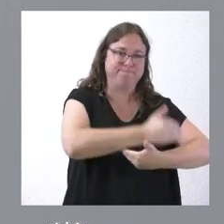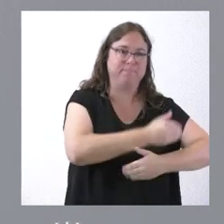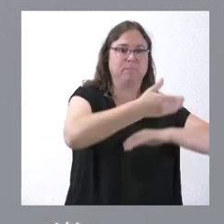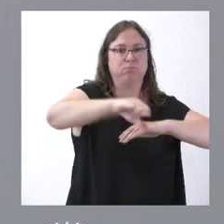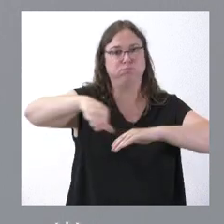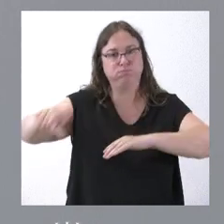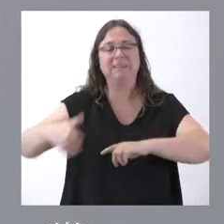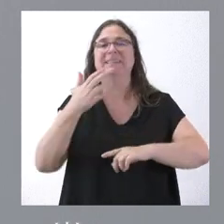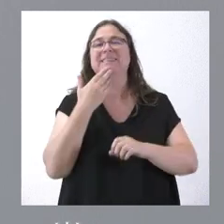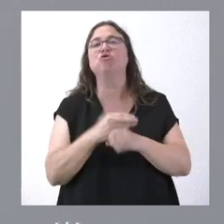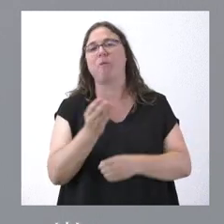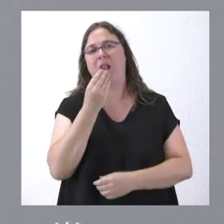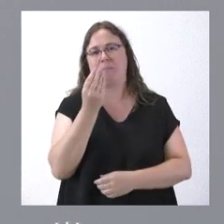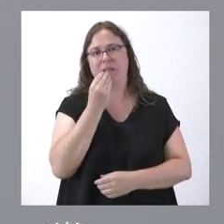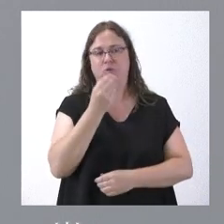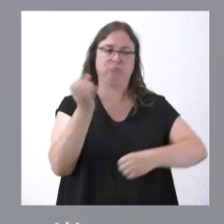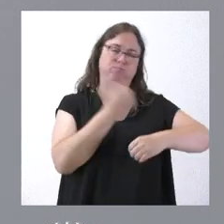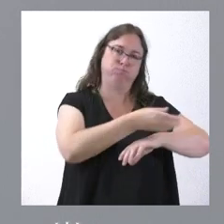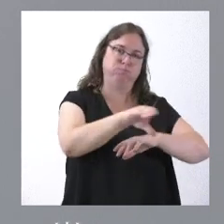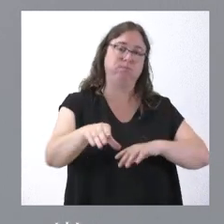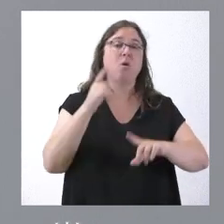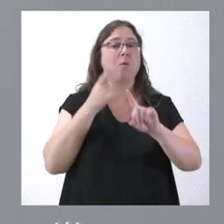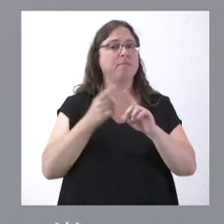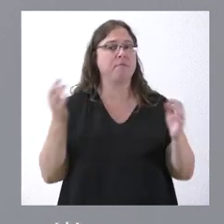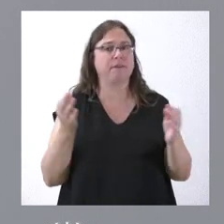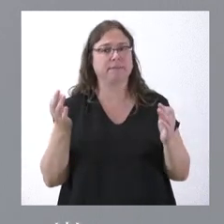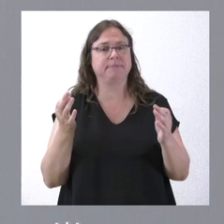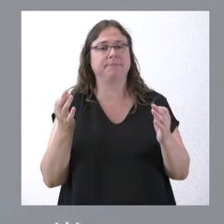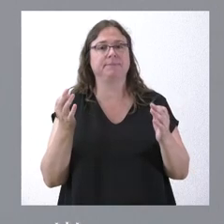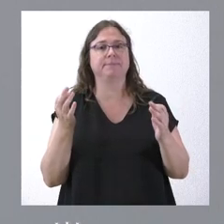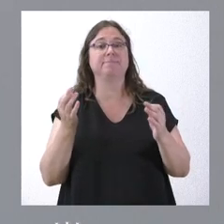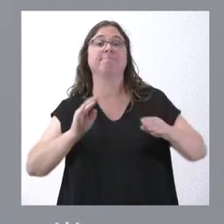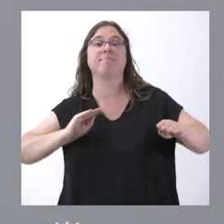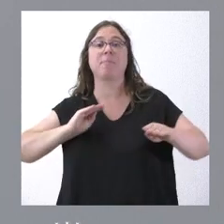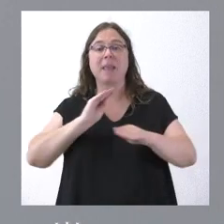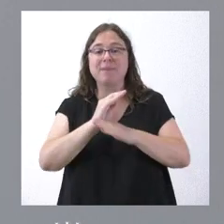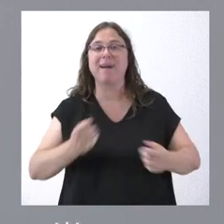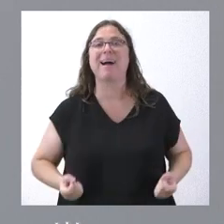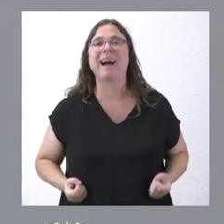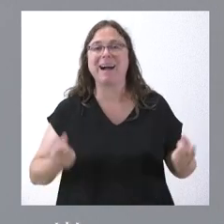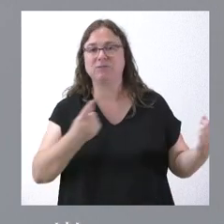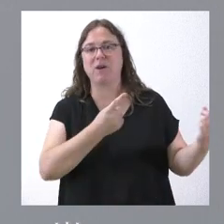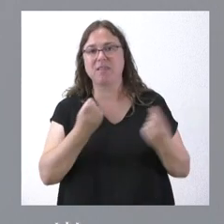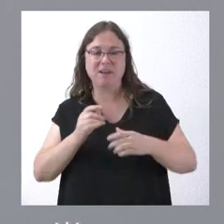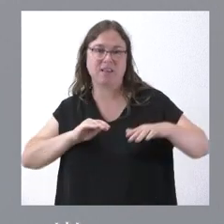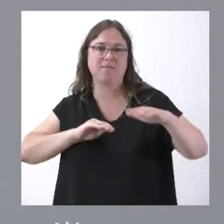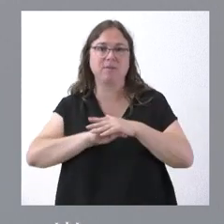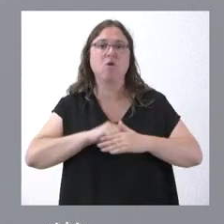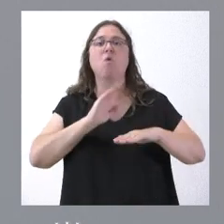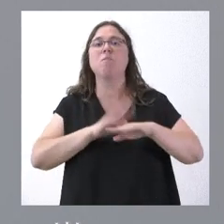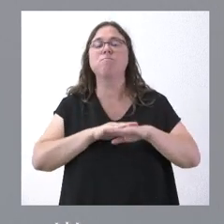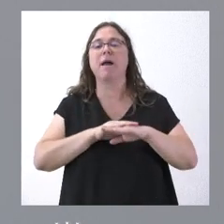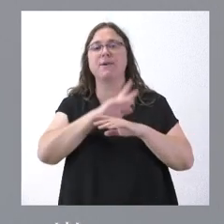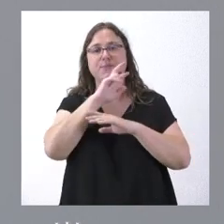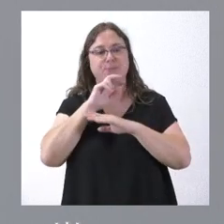excedentes alimenticios. El objeto es financiar los gastos necesarios de inversión para la